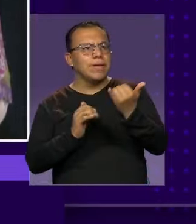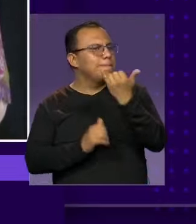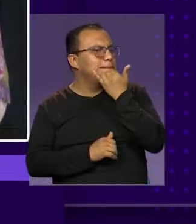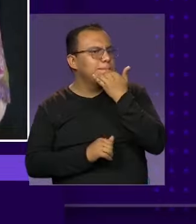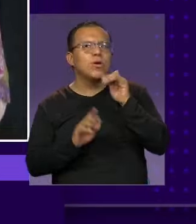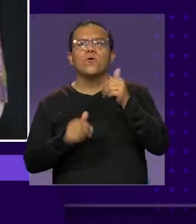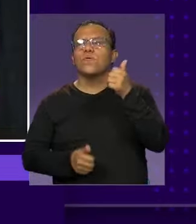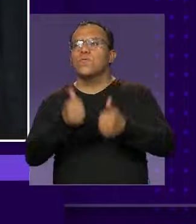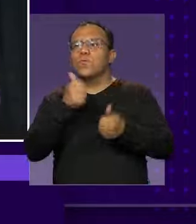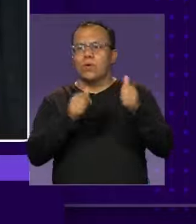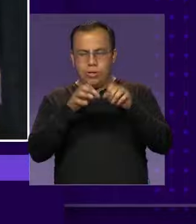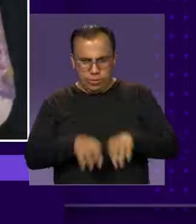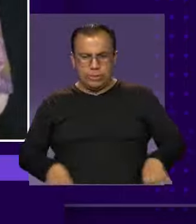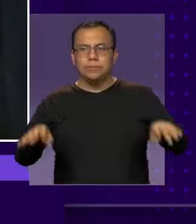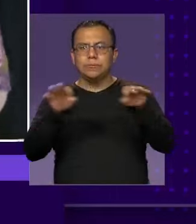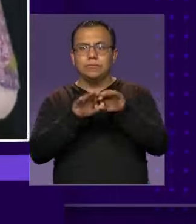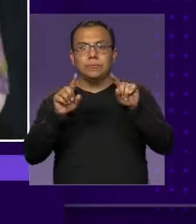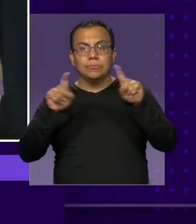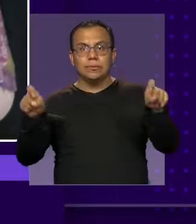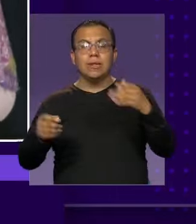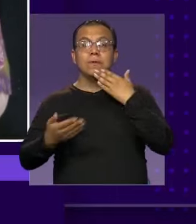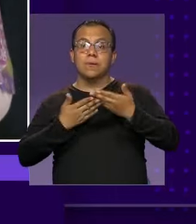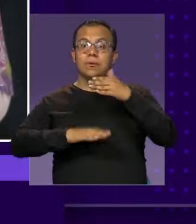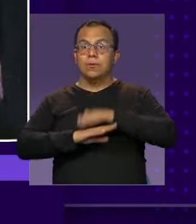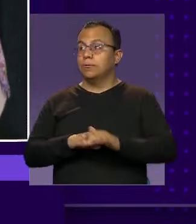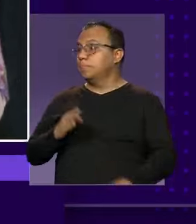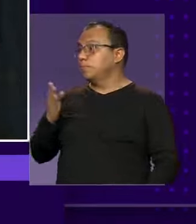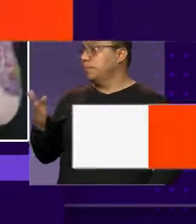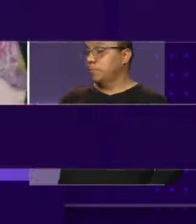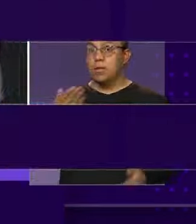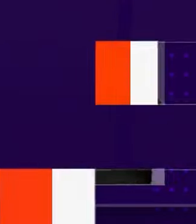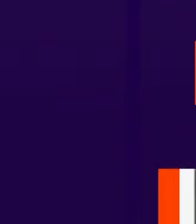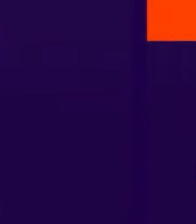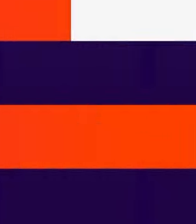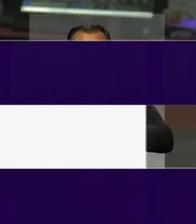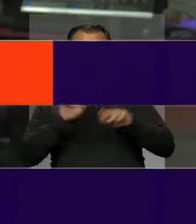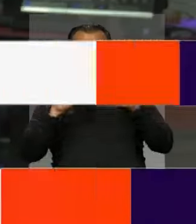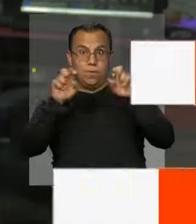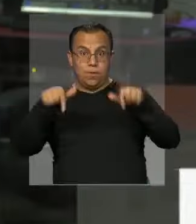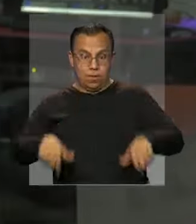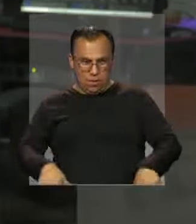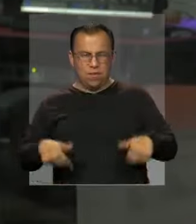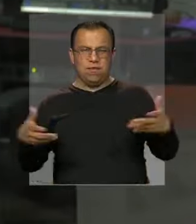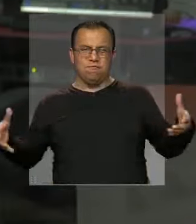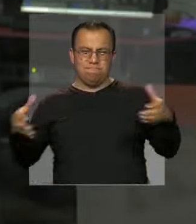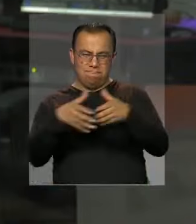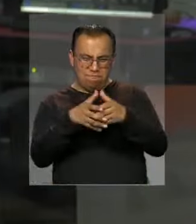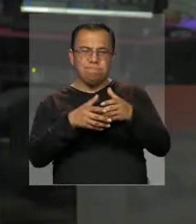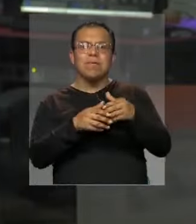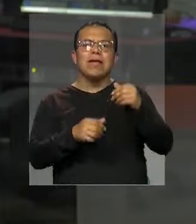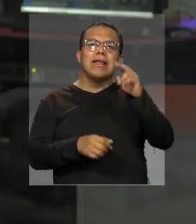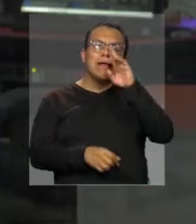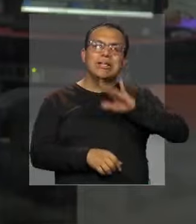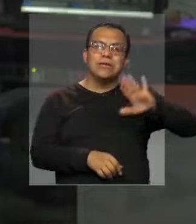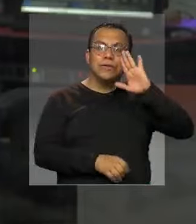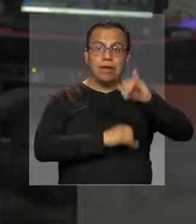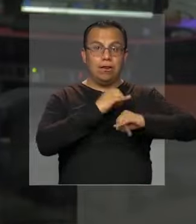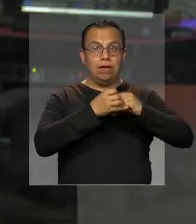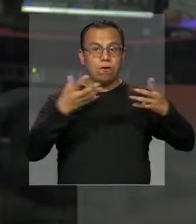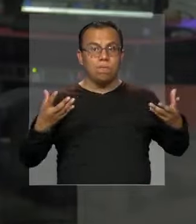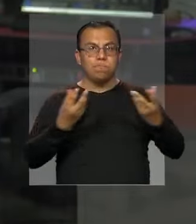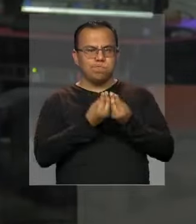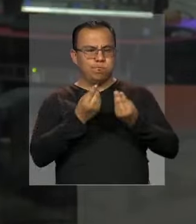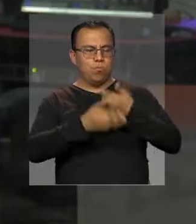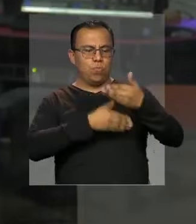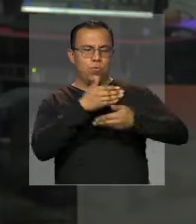supuesto, cuál es su importancia. Televidentes, muy buenas tardes. En el marco de las medidas ordenadas por la Corte Interamericana de Derechos Humanos al Estado